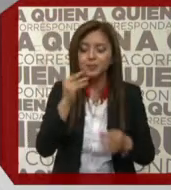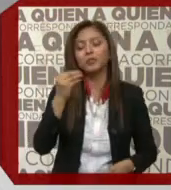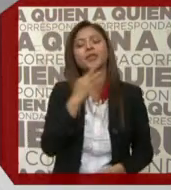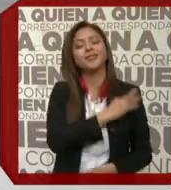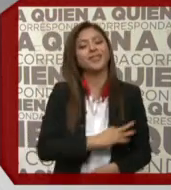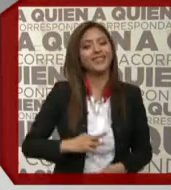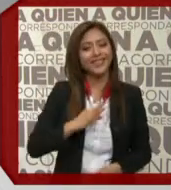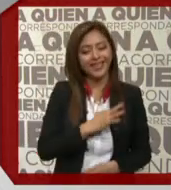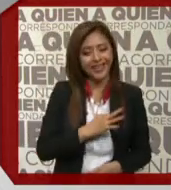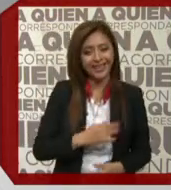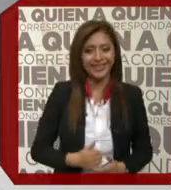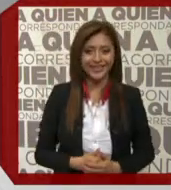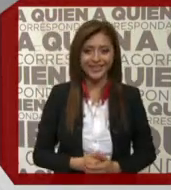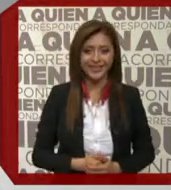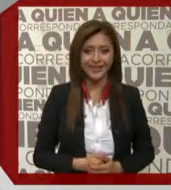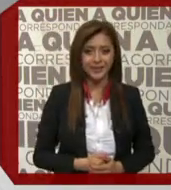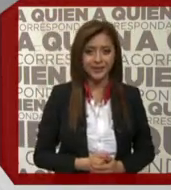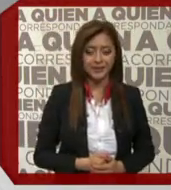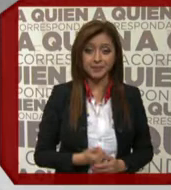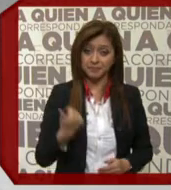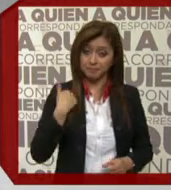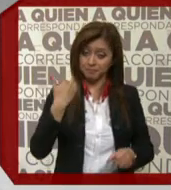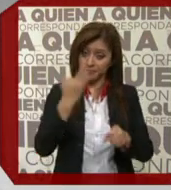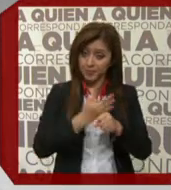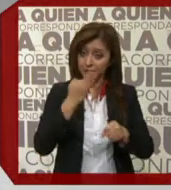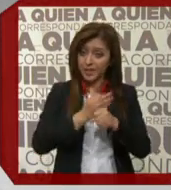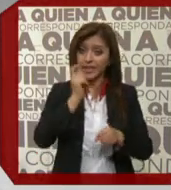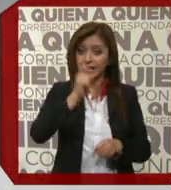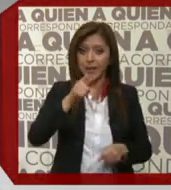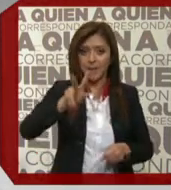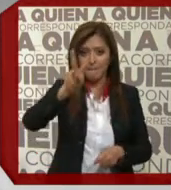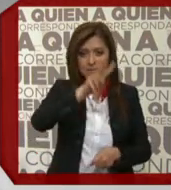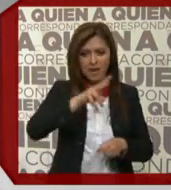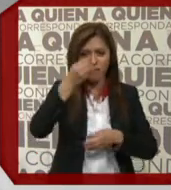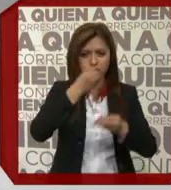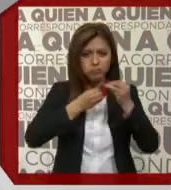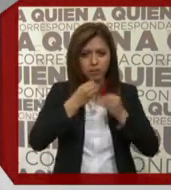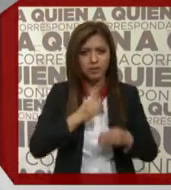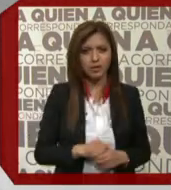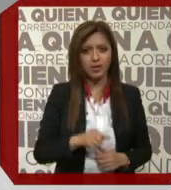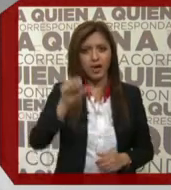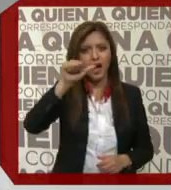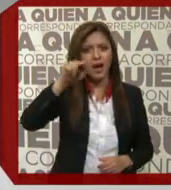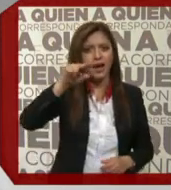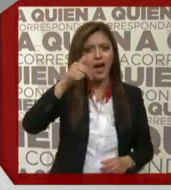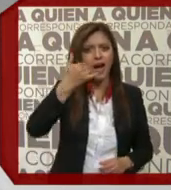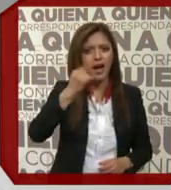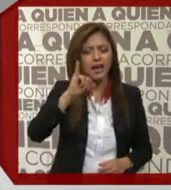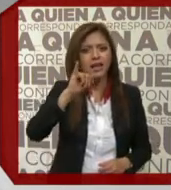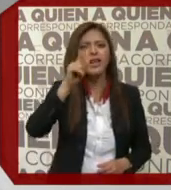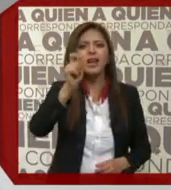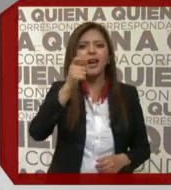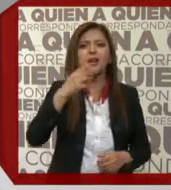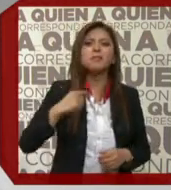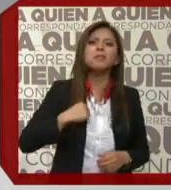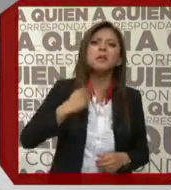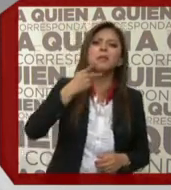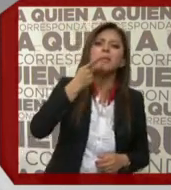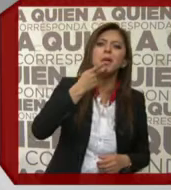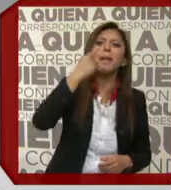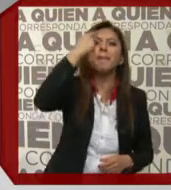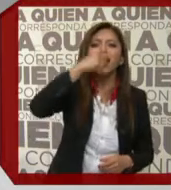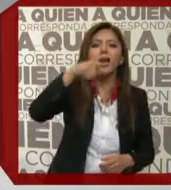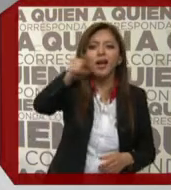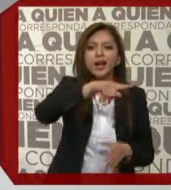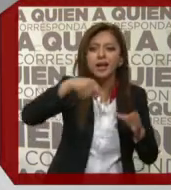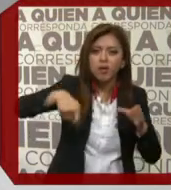pues, muchas gracias. Y aquí encantados de estar en Viernes de Dragones. Oye, Anaí me encanta. ¿Para qué le ponen micrófono si nada más para comer, vela? Pues siempre estamos